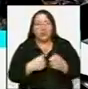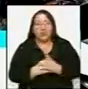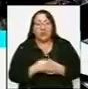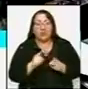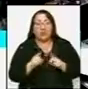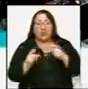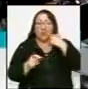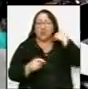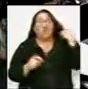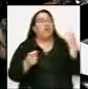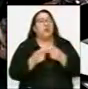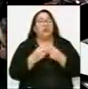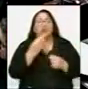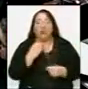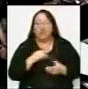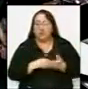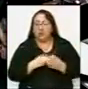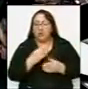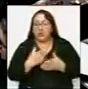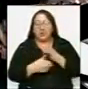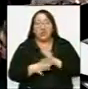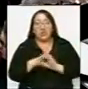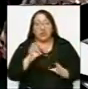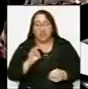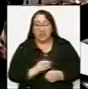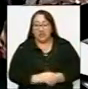El congresista Mulder está planteando que se retire.